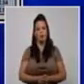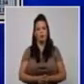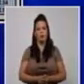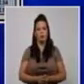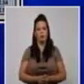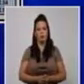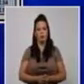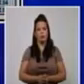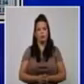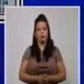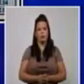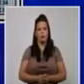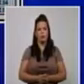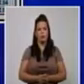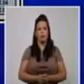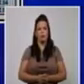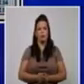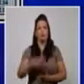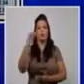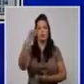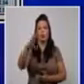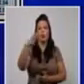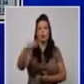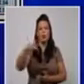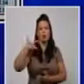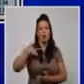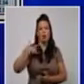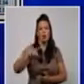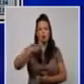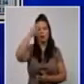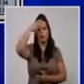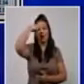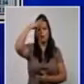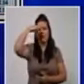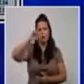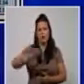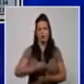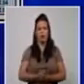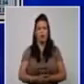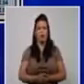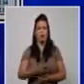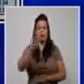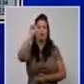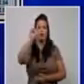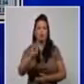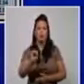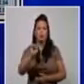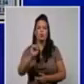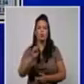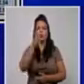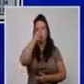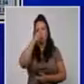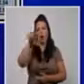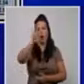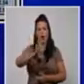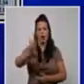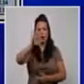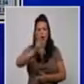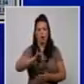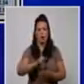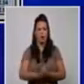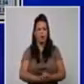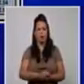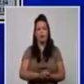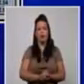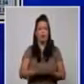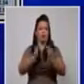Colombia, Argentina, México, Polonia, Sudáfrica, Irán, Ucrania y Perú e